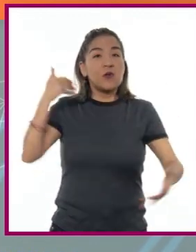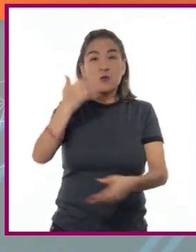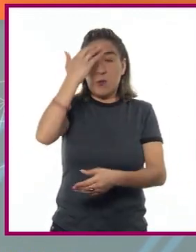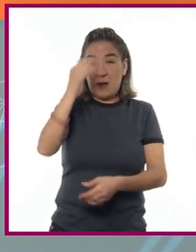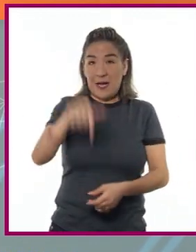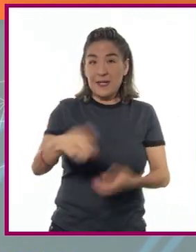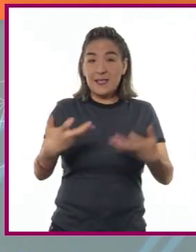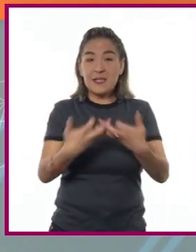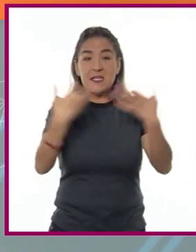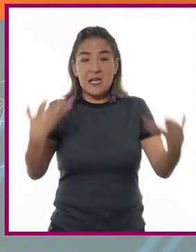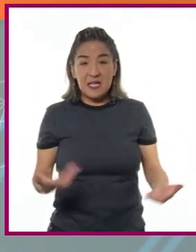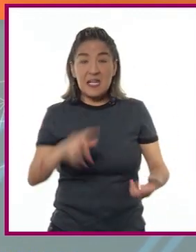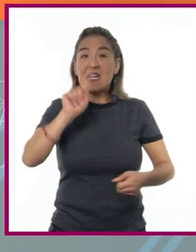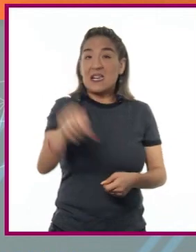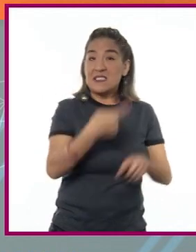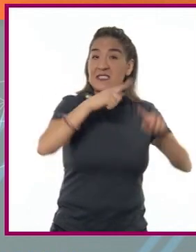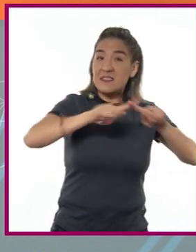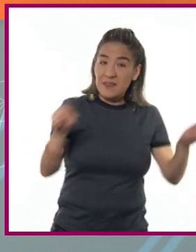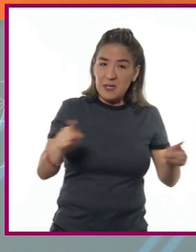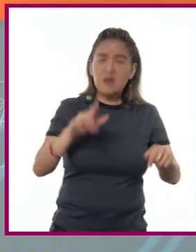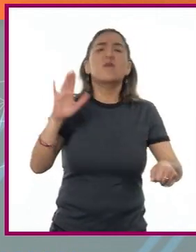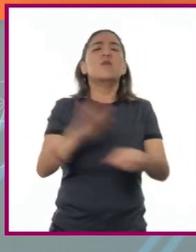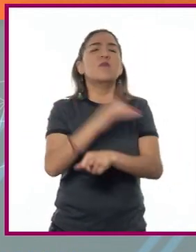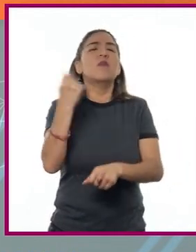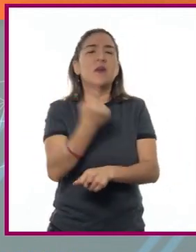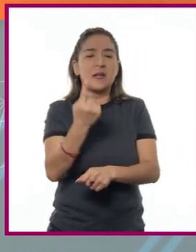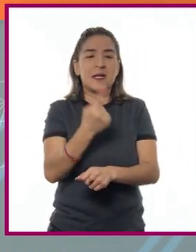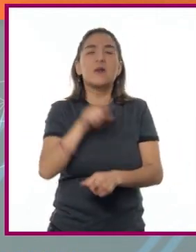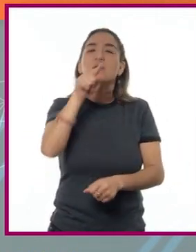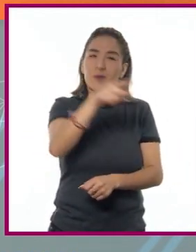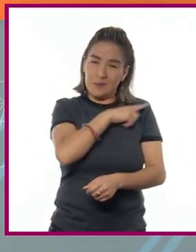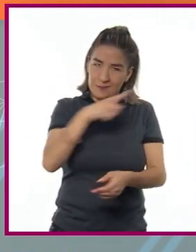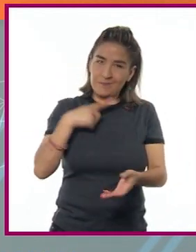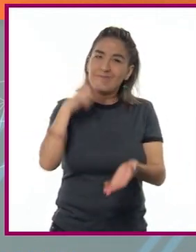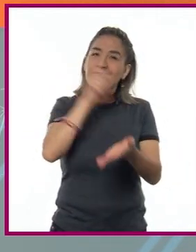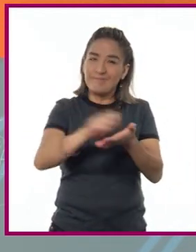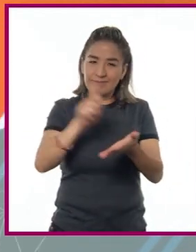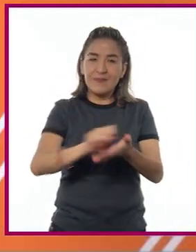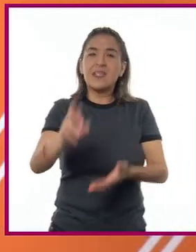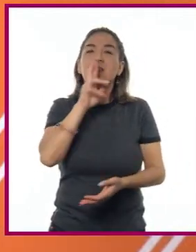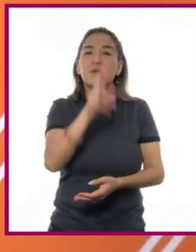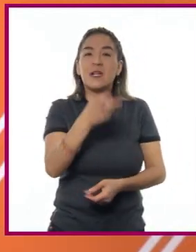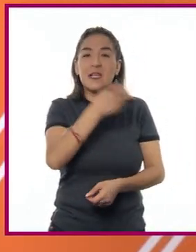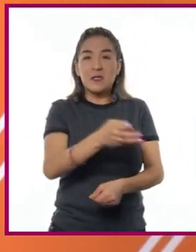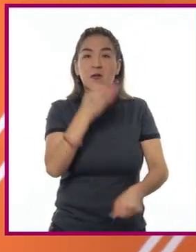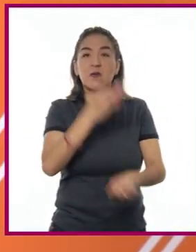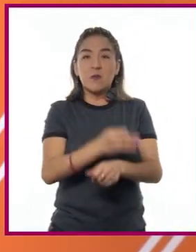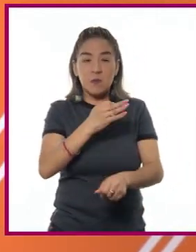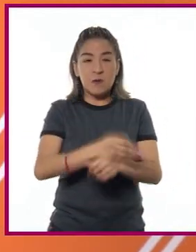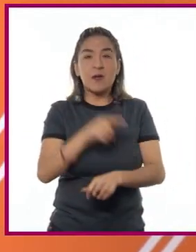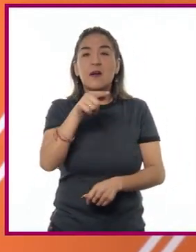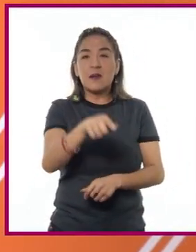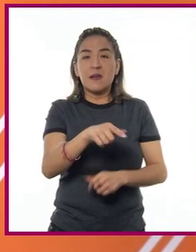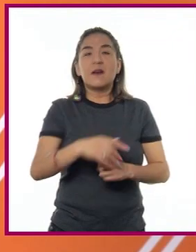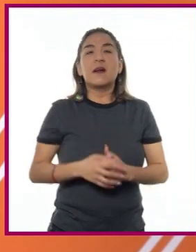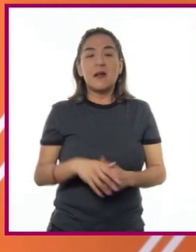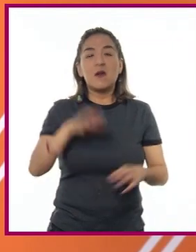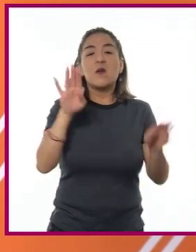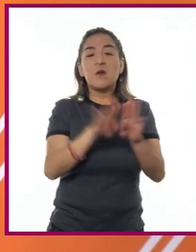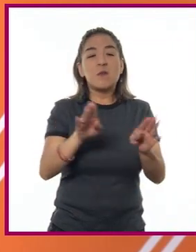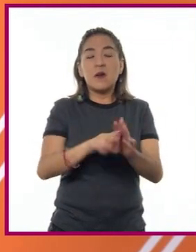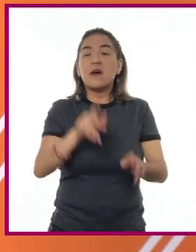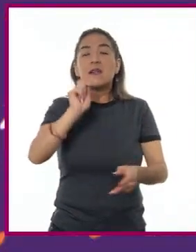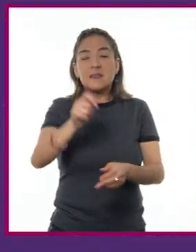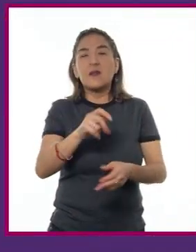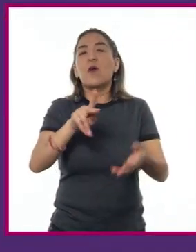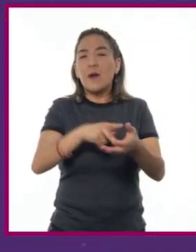Tierra? ¿Serán diferentes? ¿Por qué? Anoten sus respuestas en su bitácora científica y compleméntenlas o corrijan